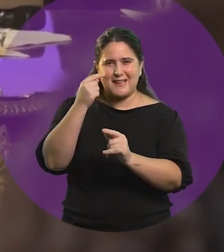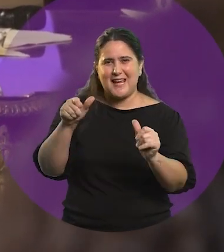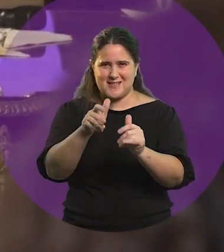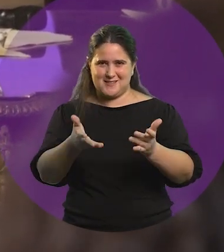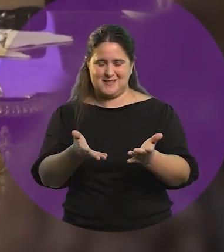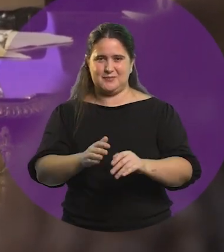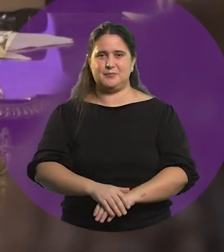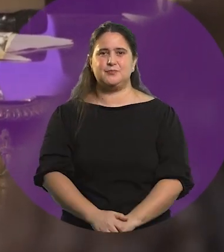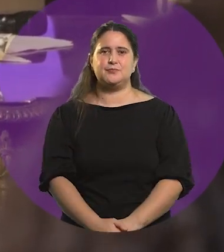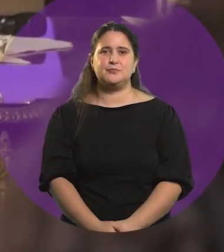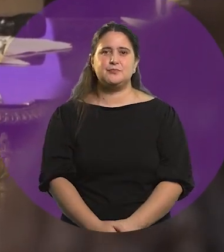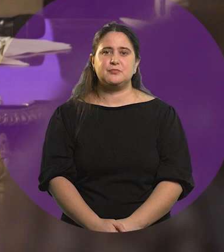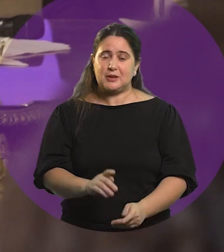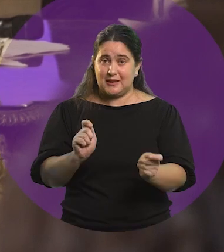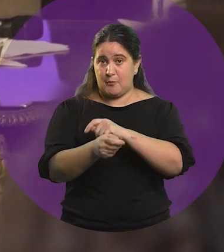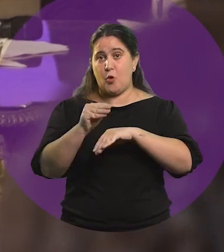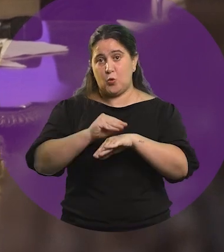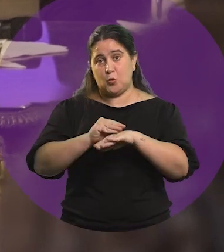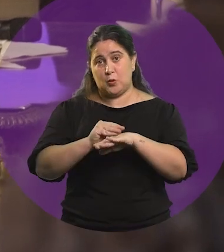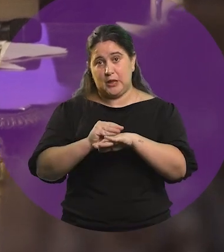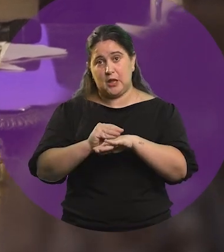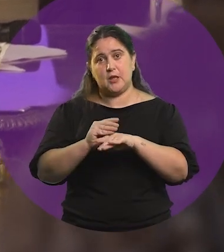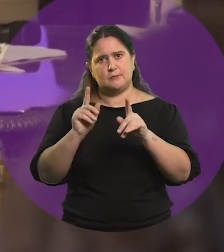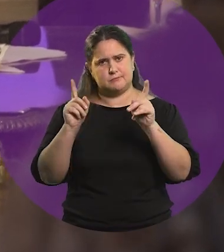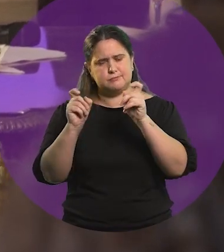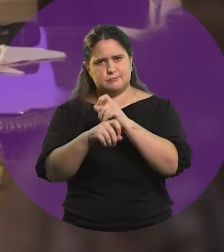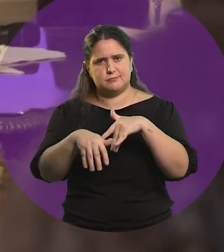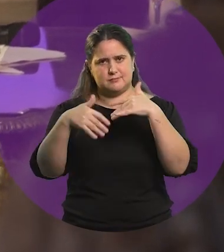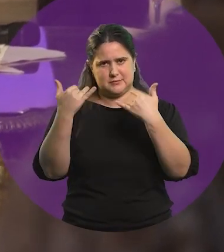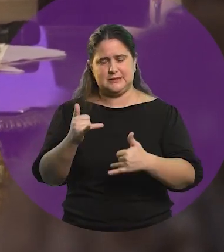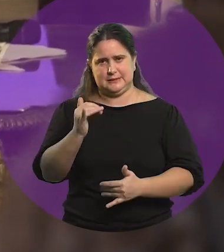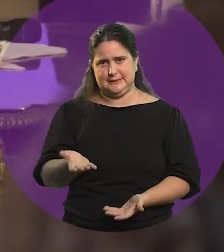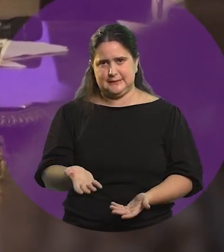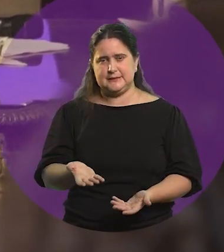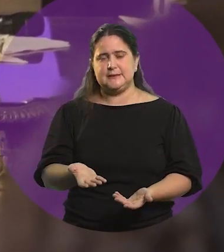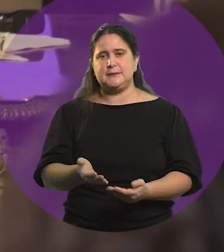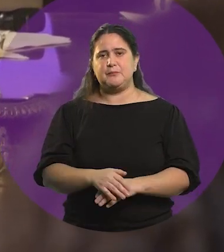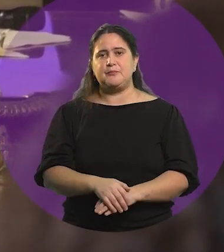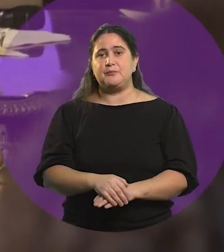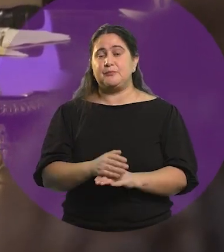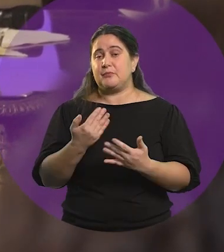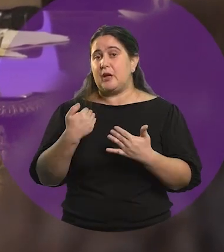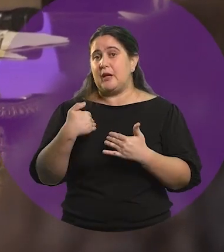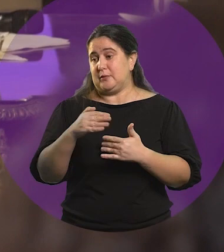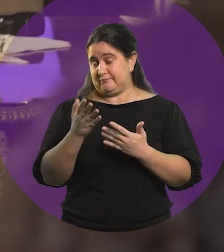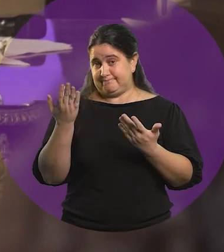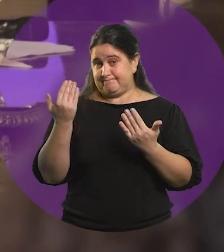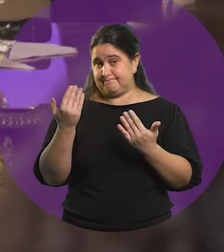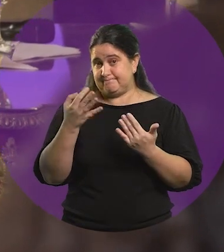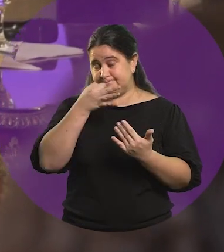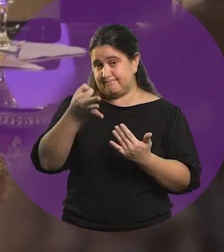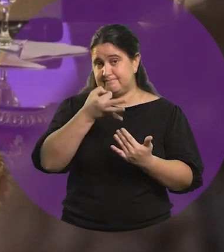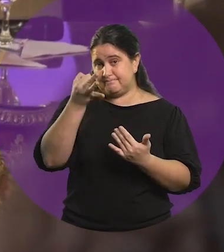hacia el futuro. Los cambios culturales son mucho más difíciles que otros cambios. Mañana